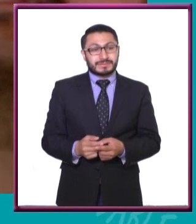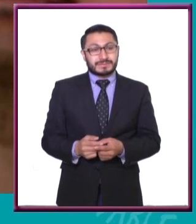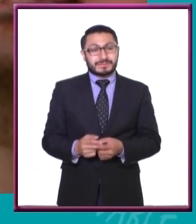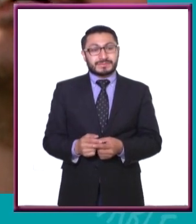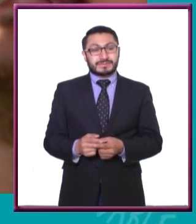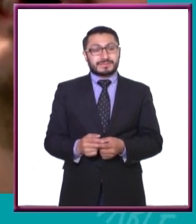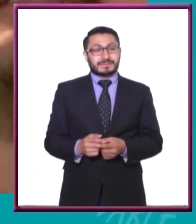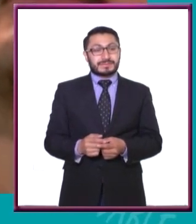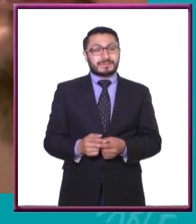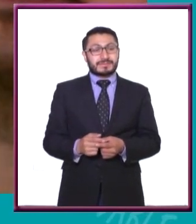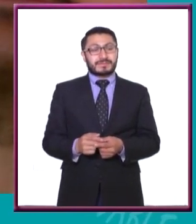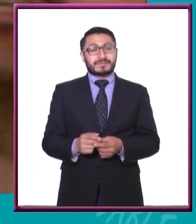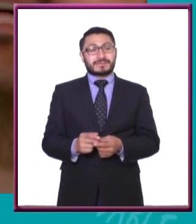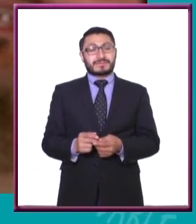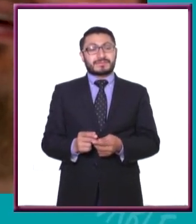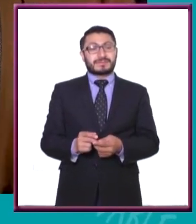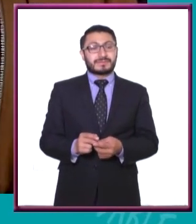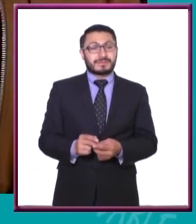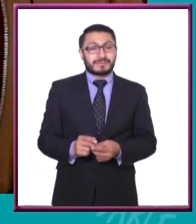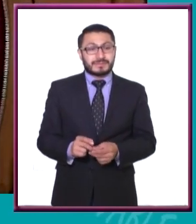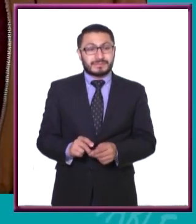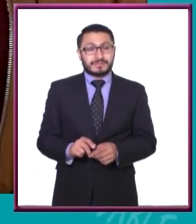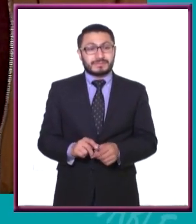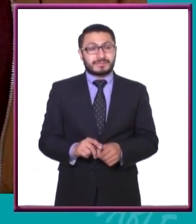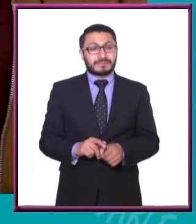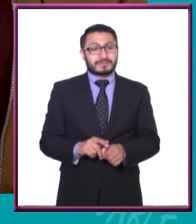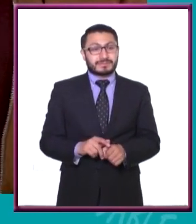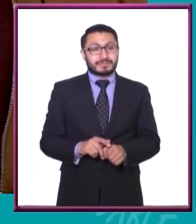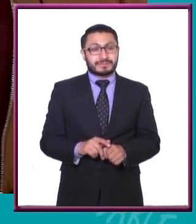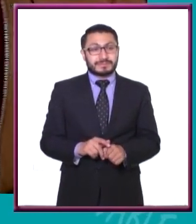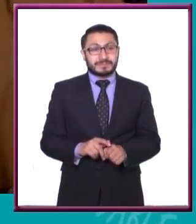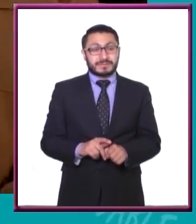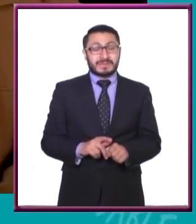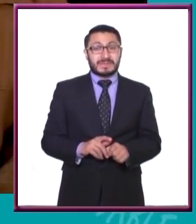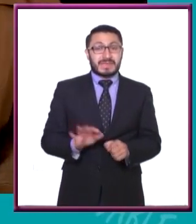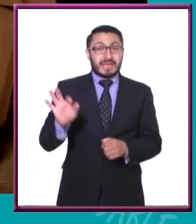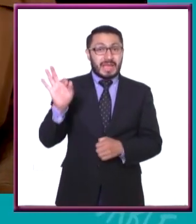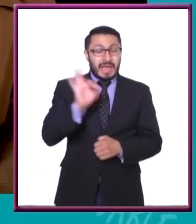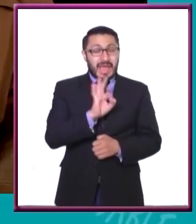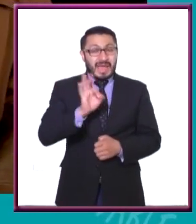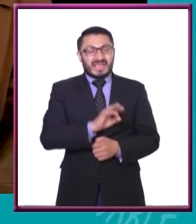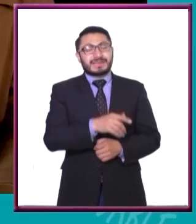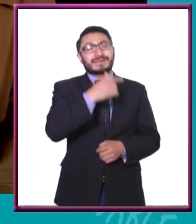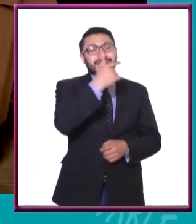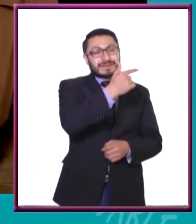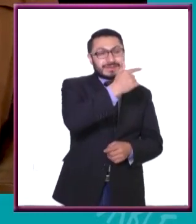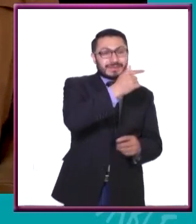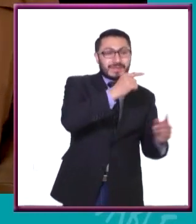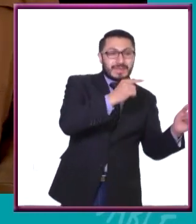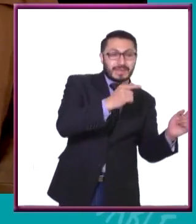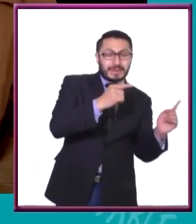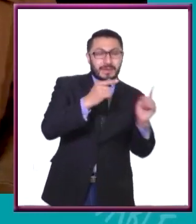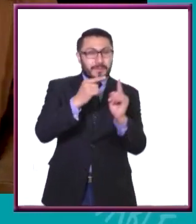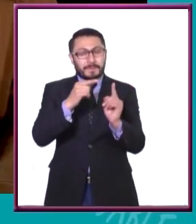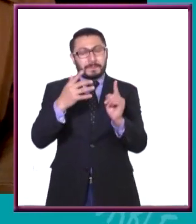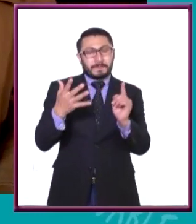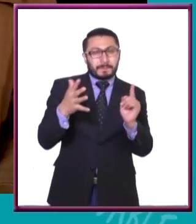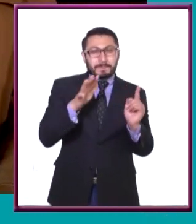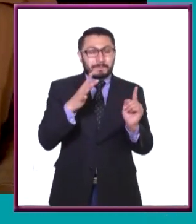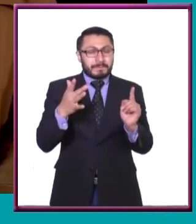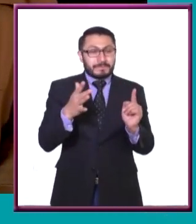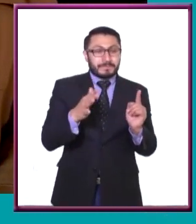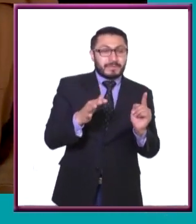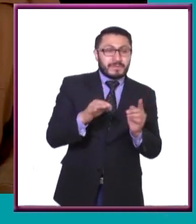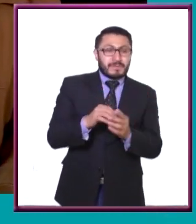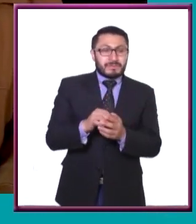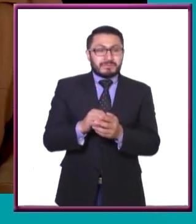la 27 átomos. Muy bien. Y si aproximamos este número al más mero